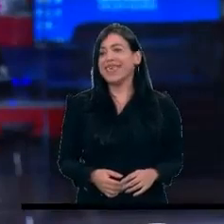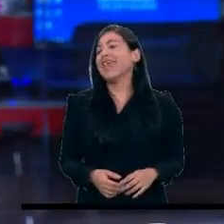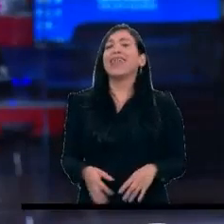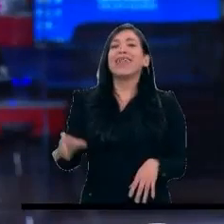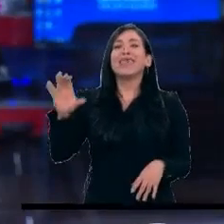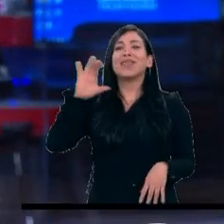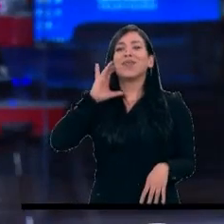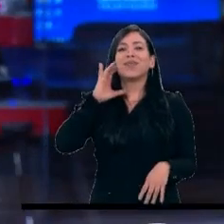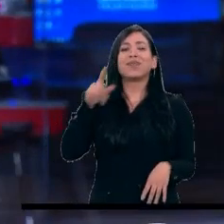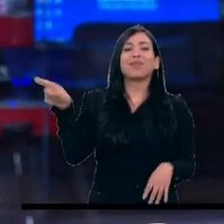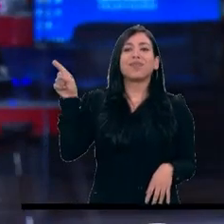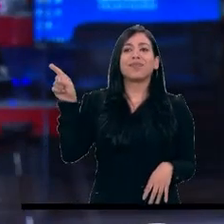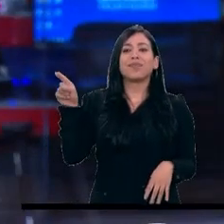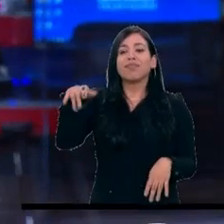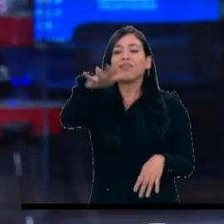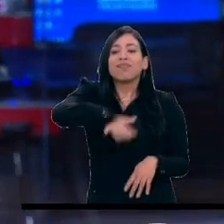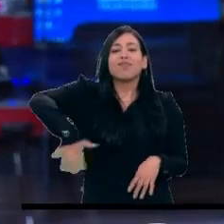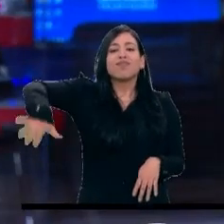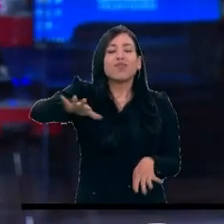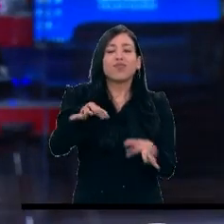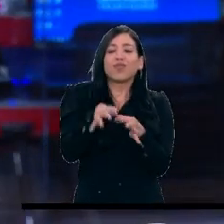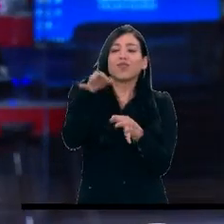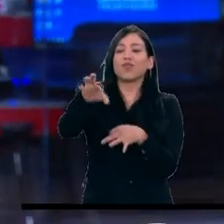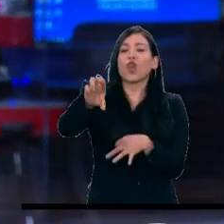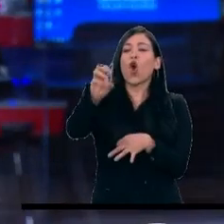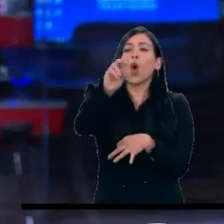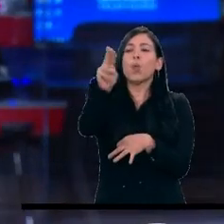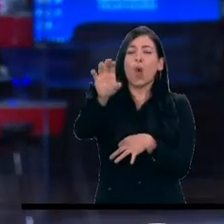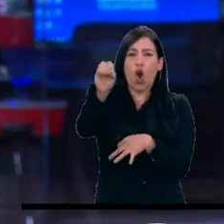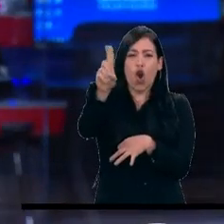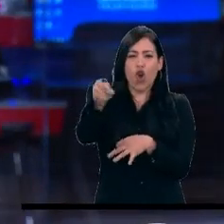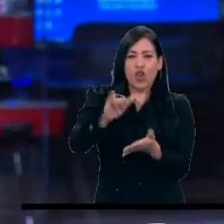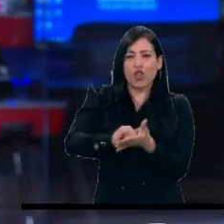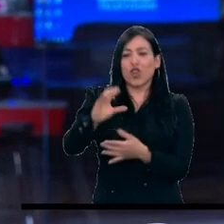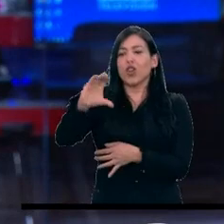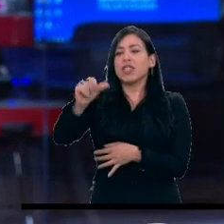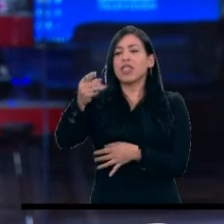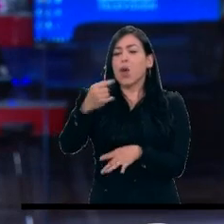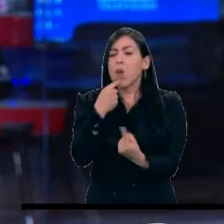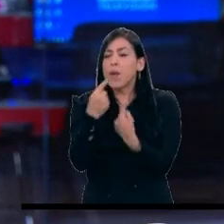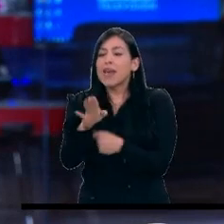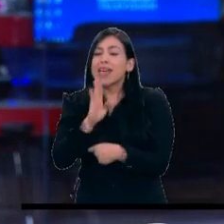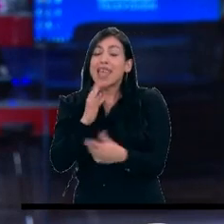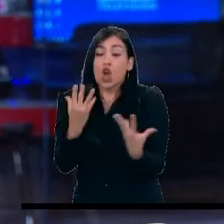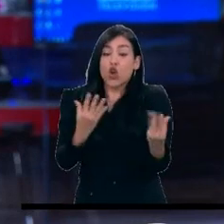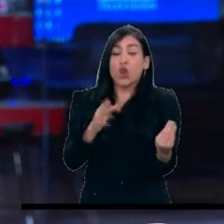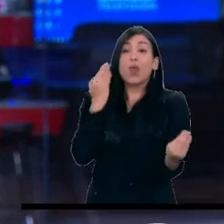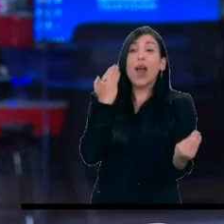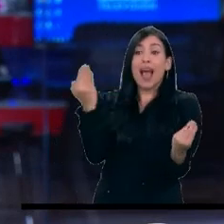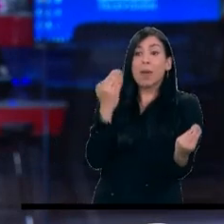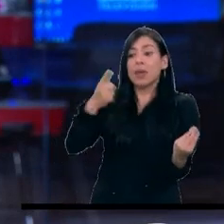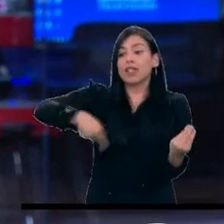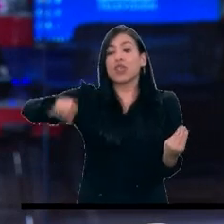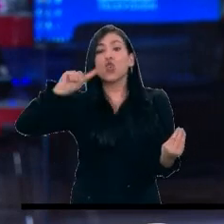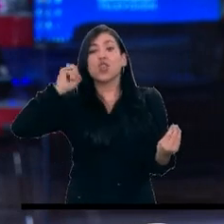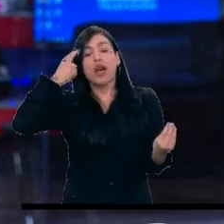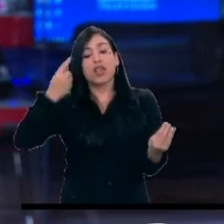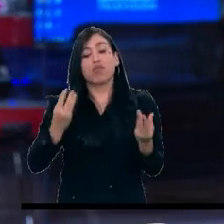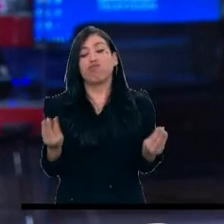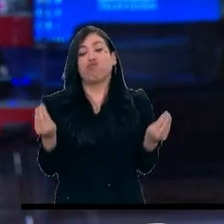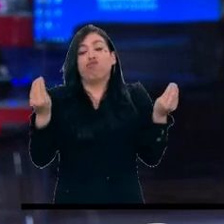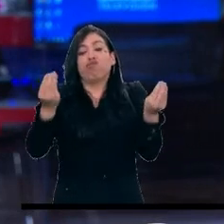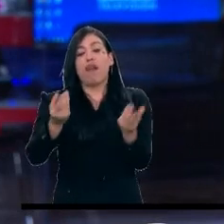A esta hora en la inspección de los pozos zona rural de San Vicente del Caguán avanza la mesa de diálogo entre los campesinos y el gobierno nacional luego